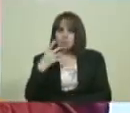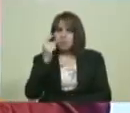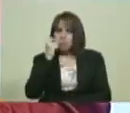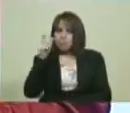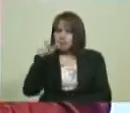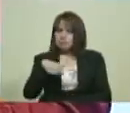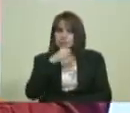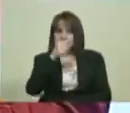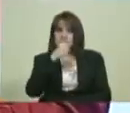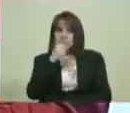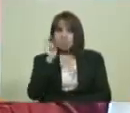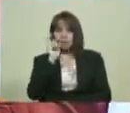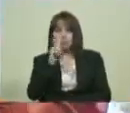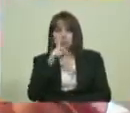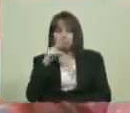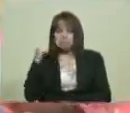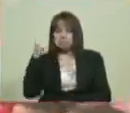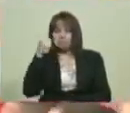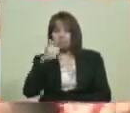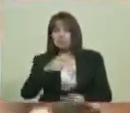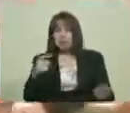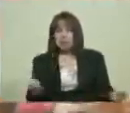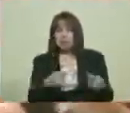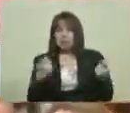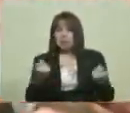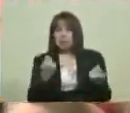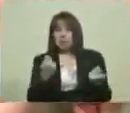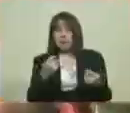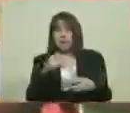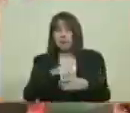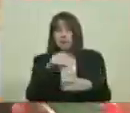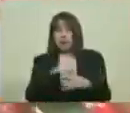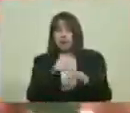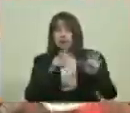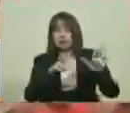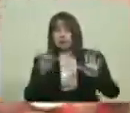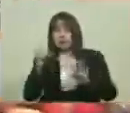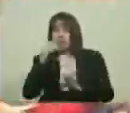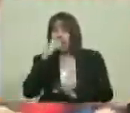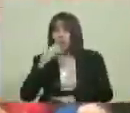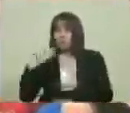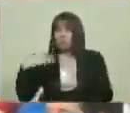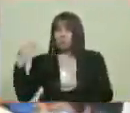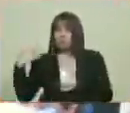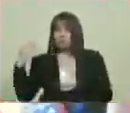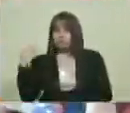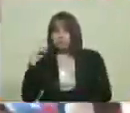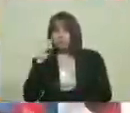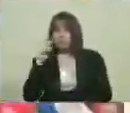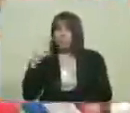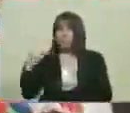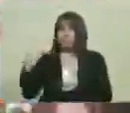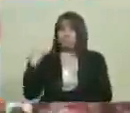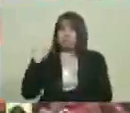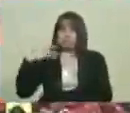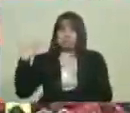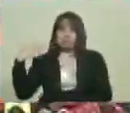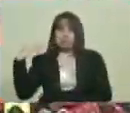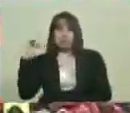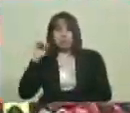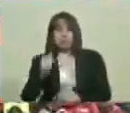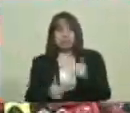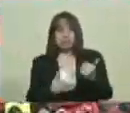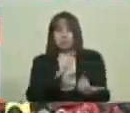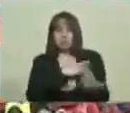está viendo campañas electorales desde hace 70 años. No es poca cosa. Fue candidato presidencial